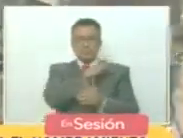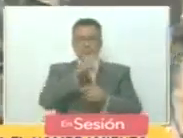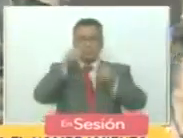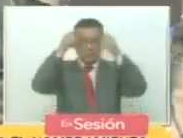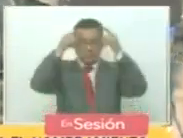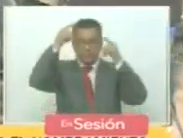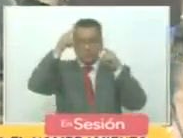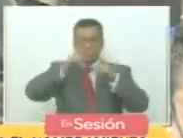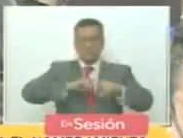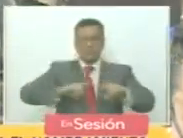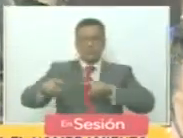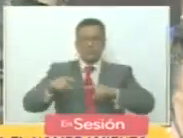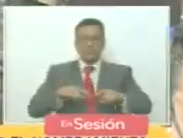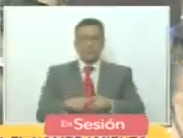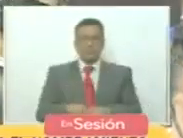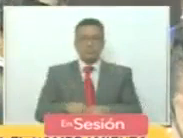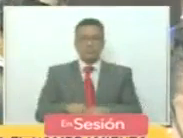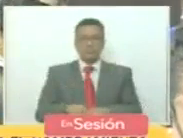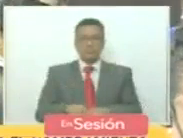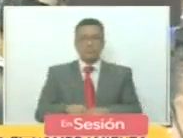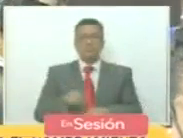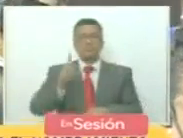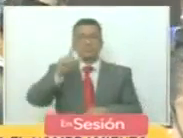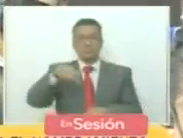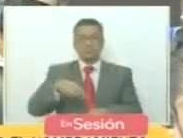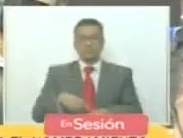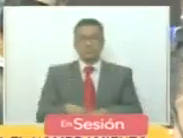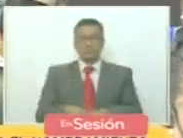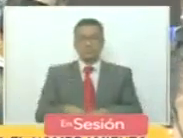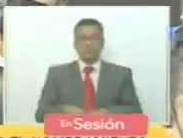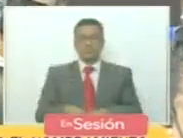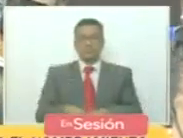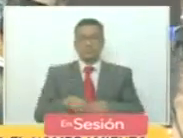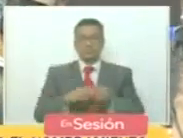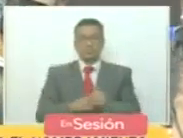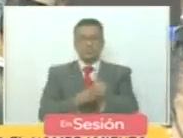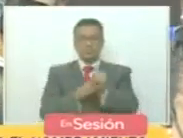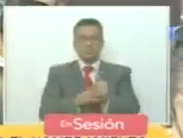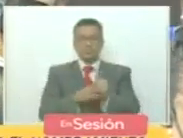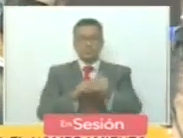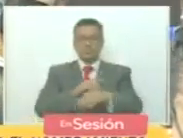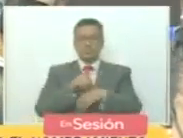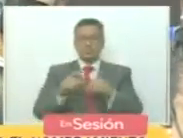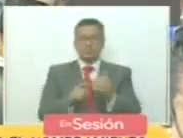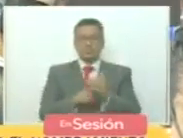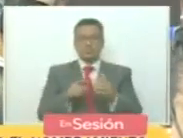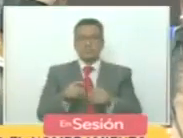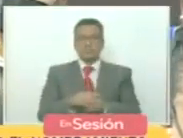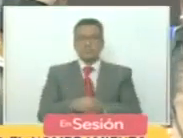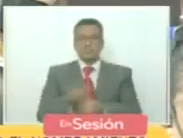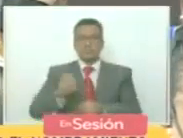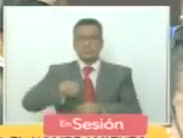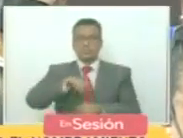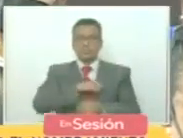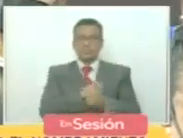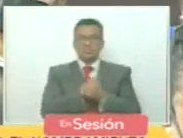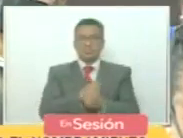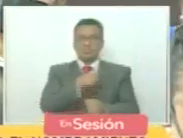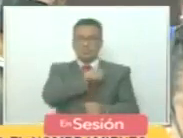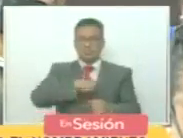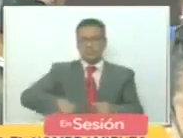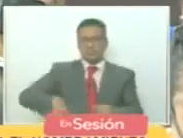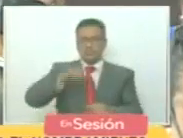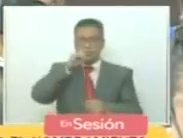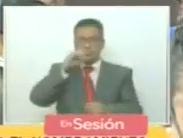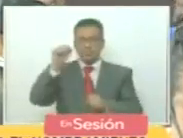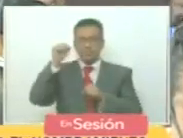Chávez y está también bajo la condición directa de nuestro querido presidente